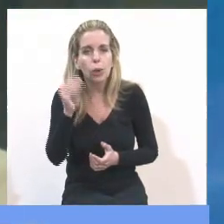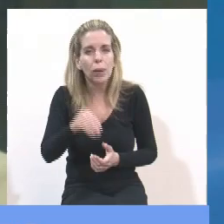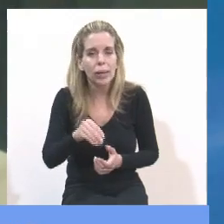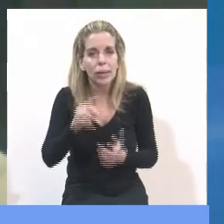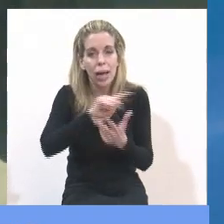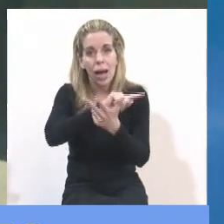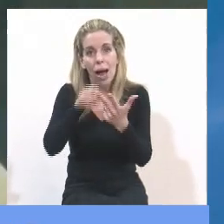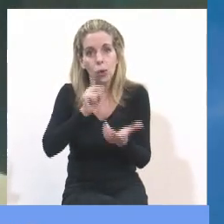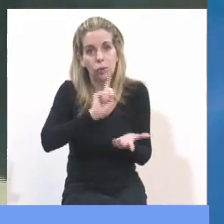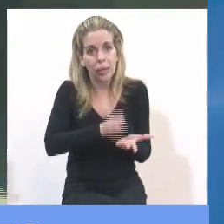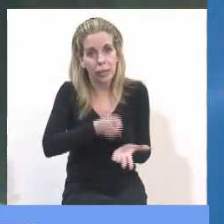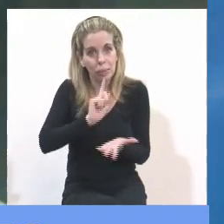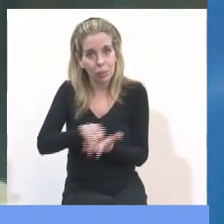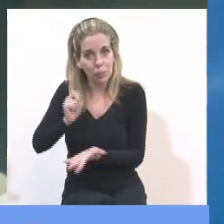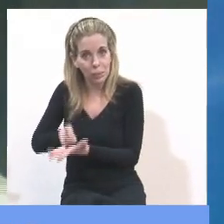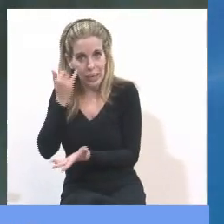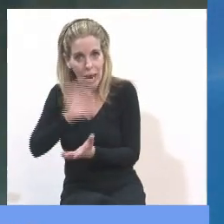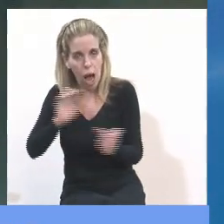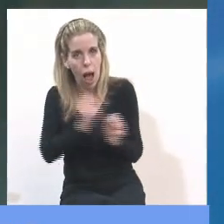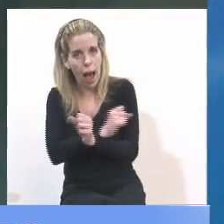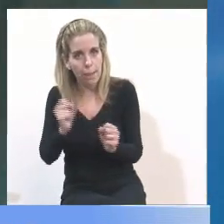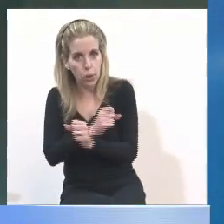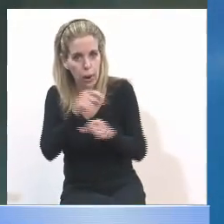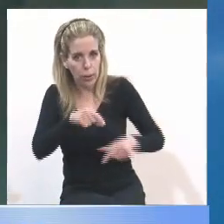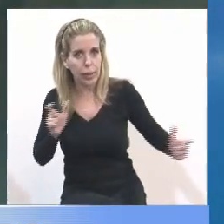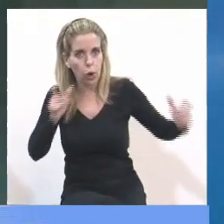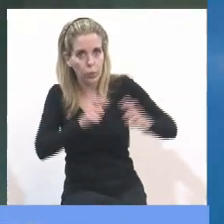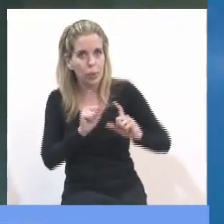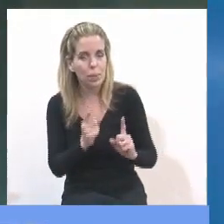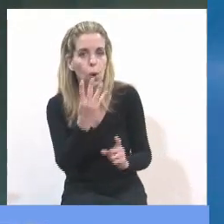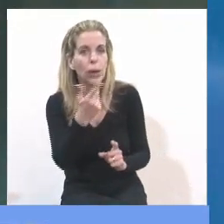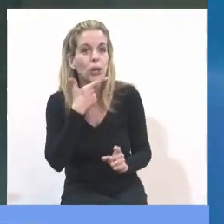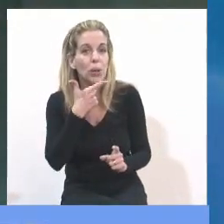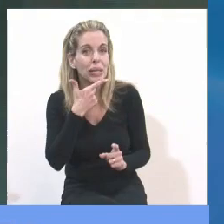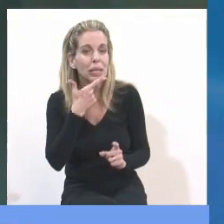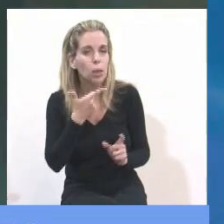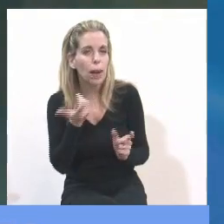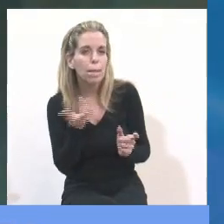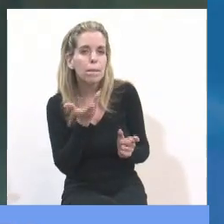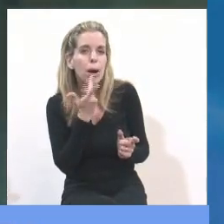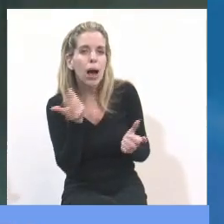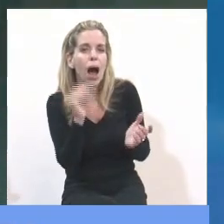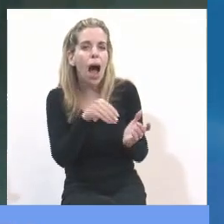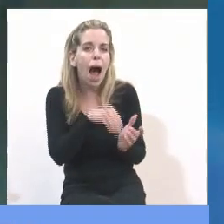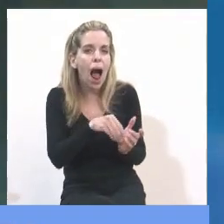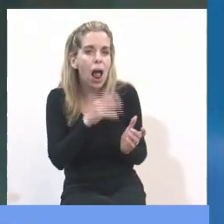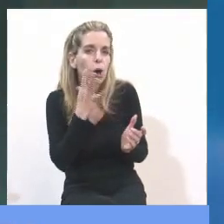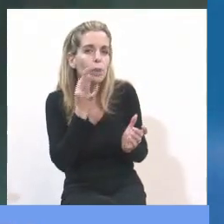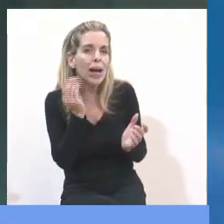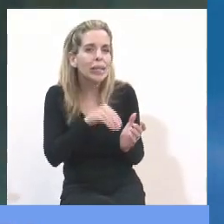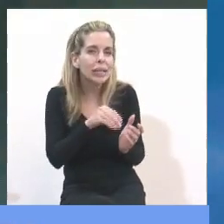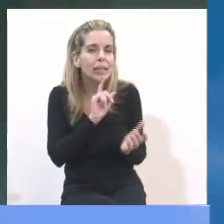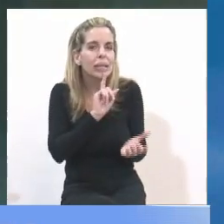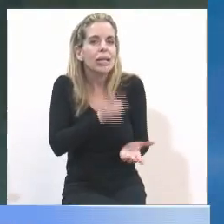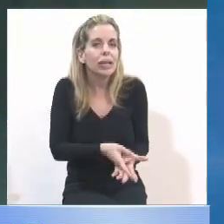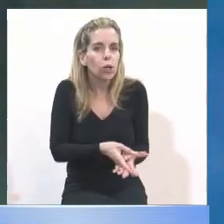tres dictámenes que fueron aprobados por esta comisión el mismo 4 de septiembre alguna ampliación en los